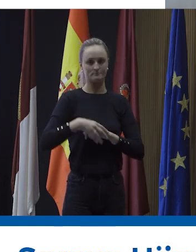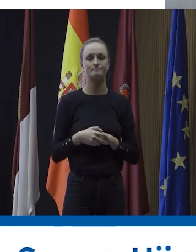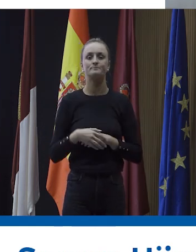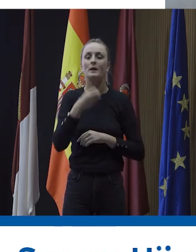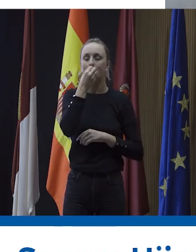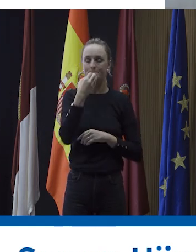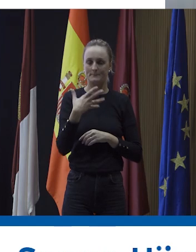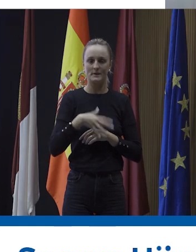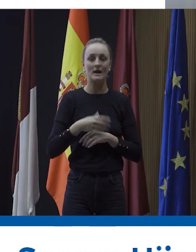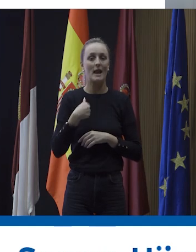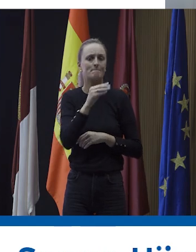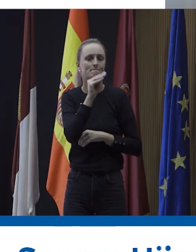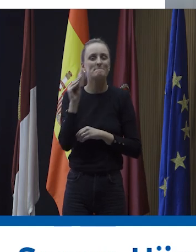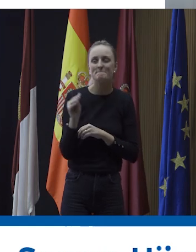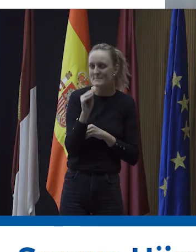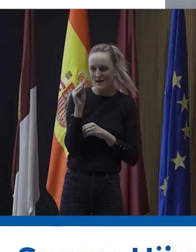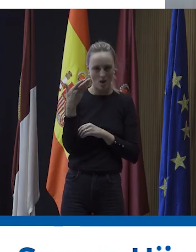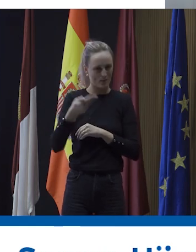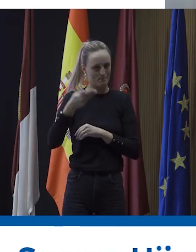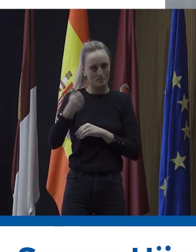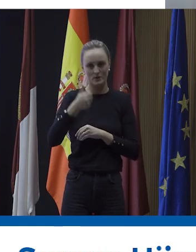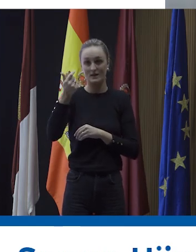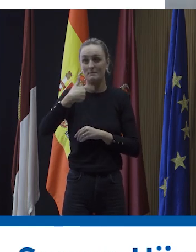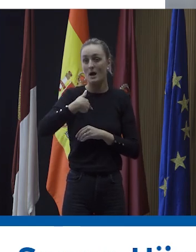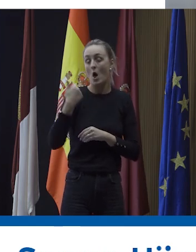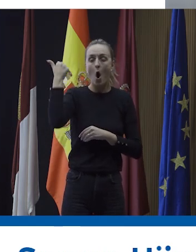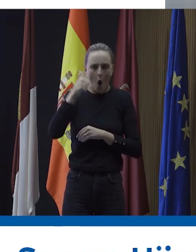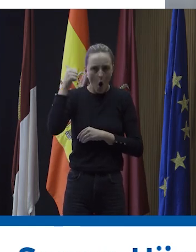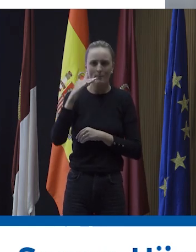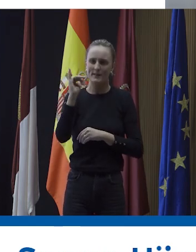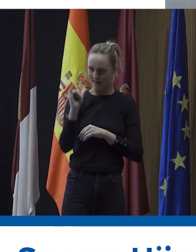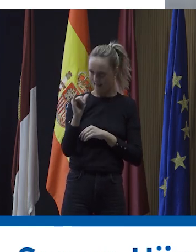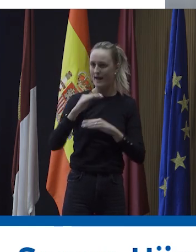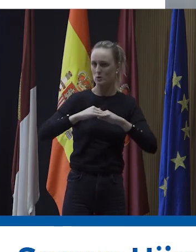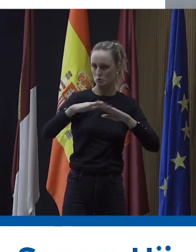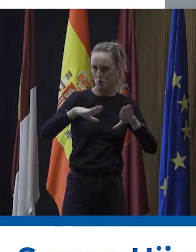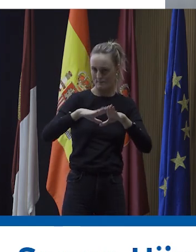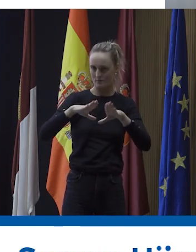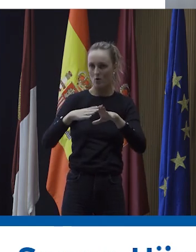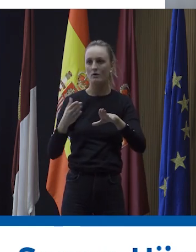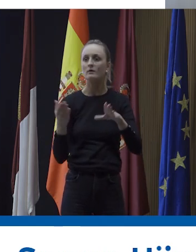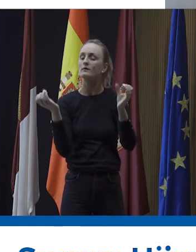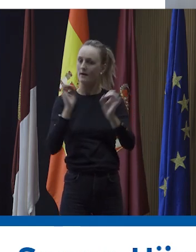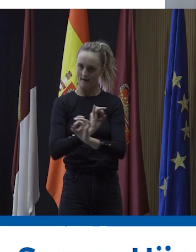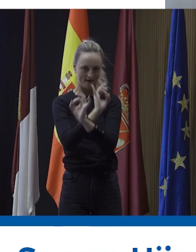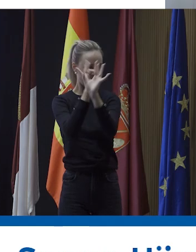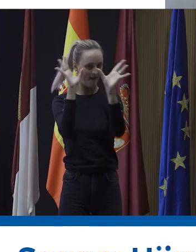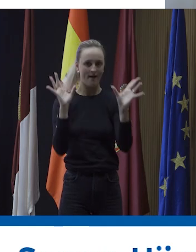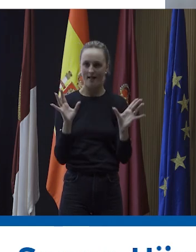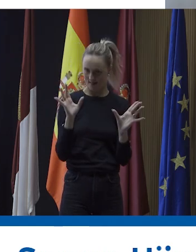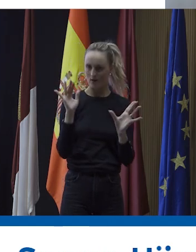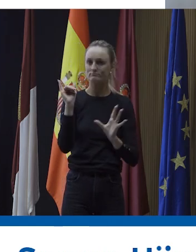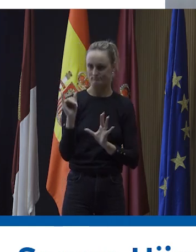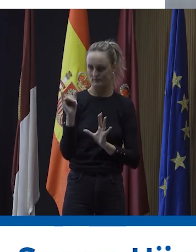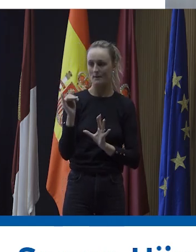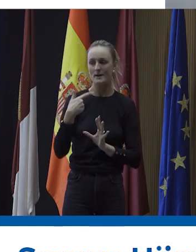Bien, la pregunta del millón es si los hombres tienen suelo pélvico. Claro que sí, claro que los hombres también tienen suelo pélvico y no es